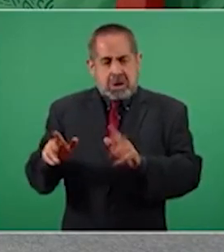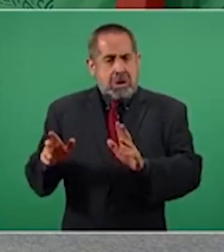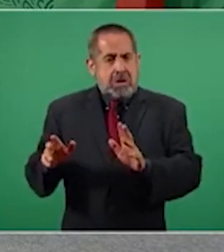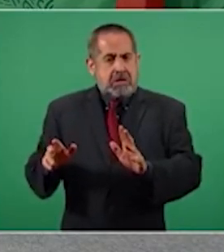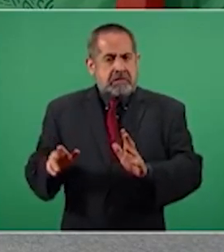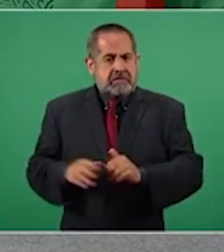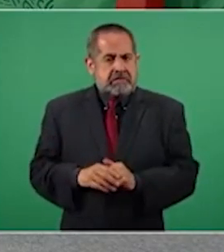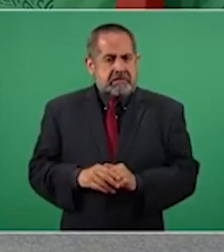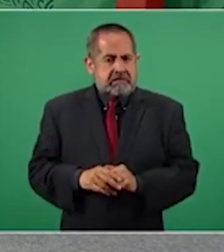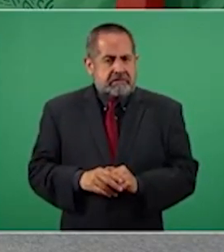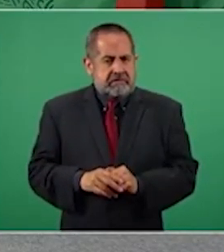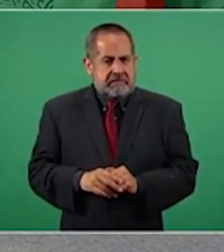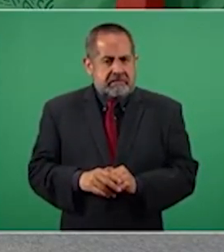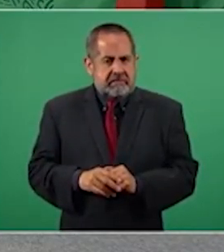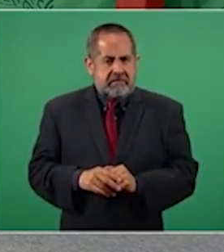luego